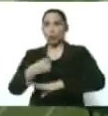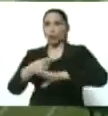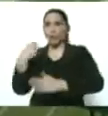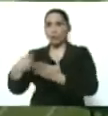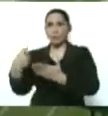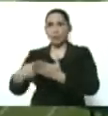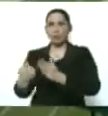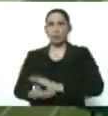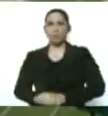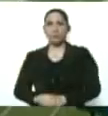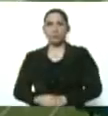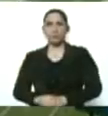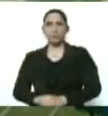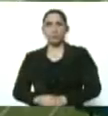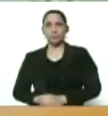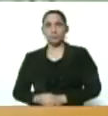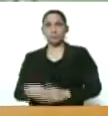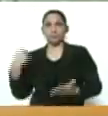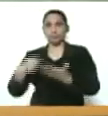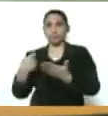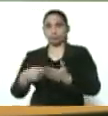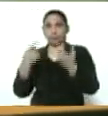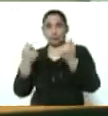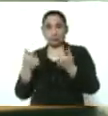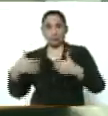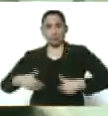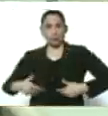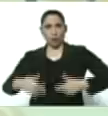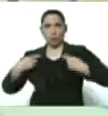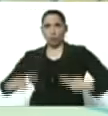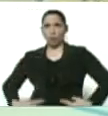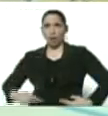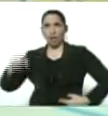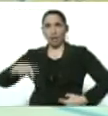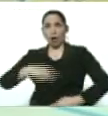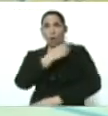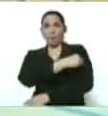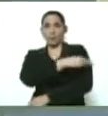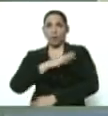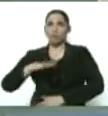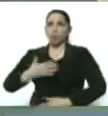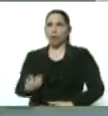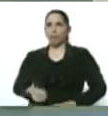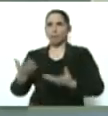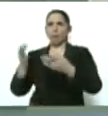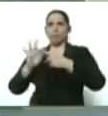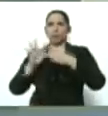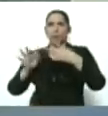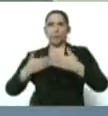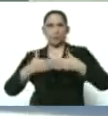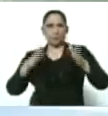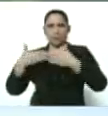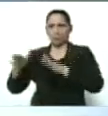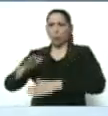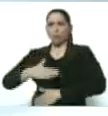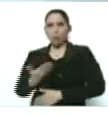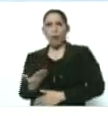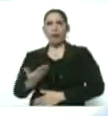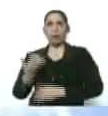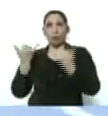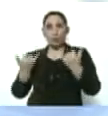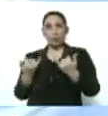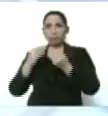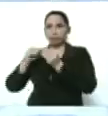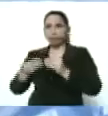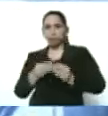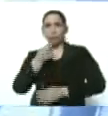invertido capital, esfuerzo humano, en que este hospital pueda ponerse en funcionamiento y pueda estar como lo está, en